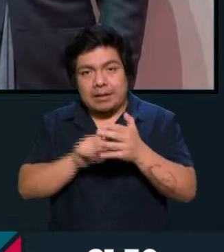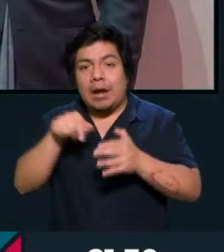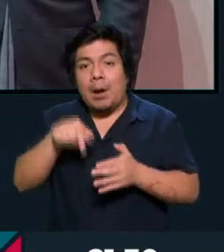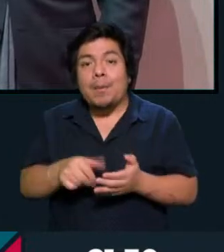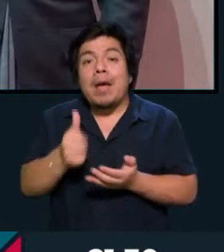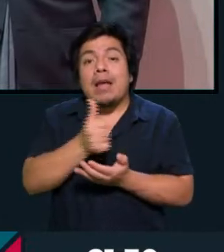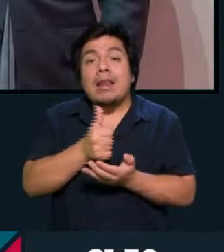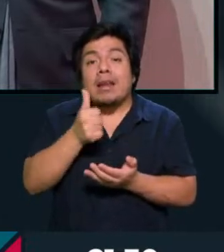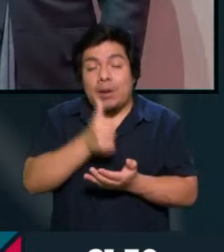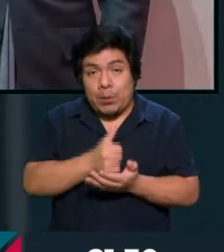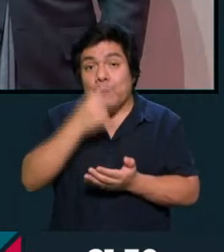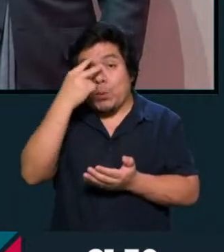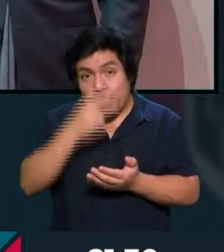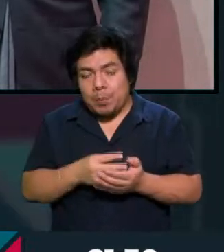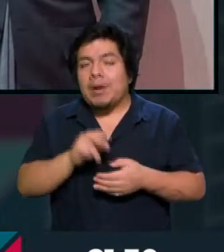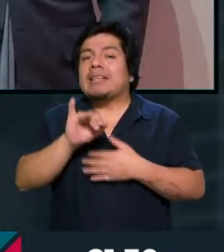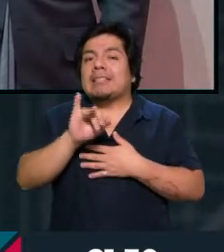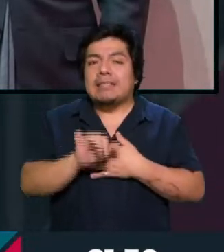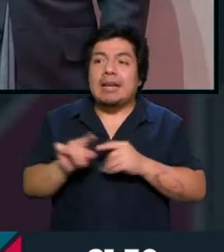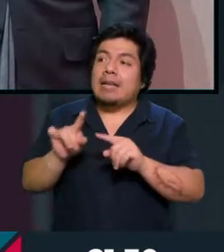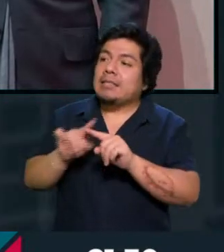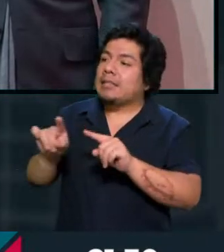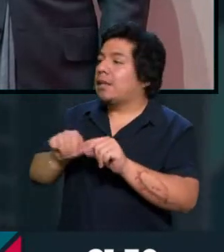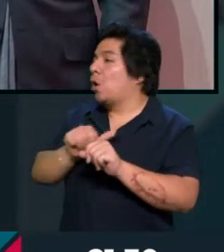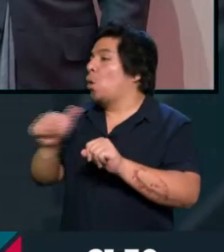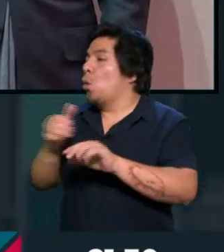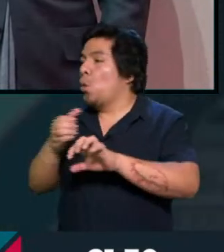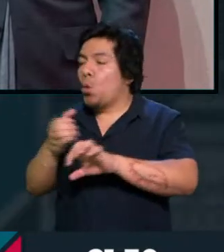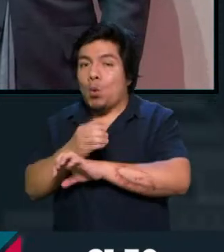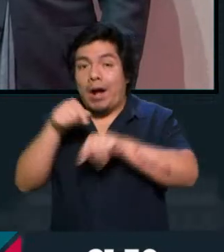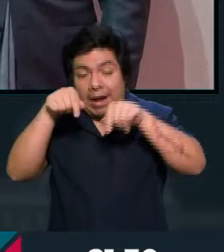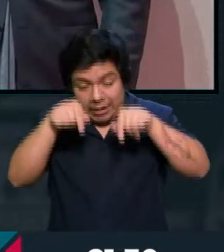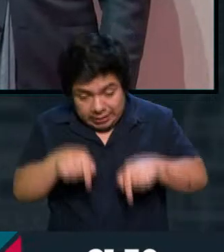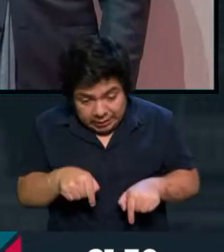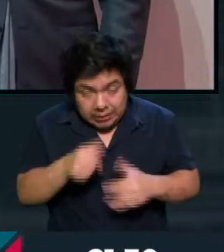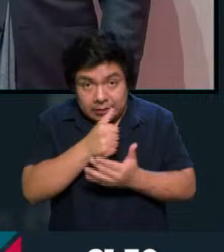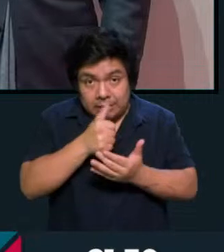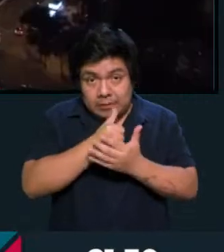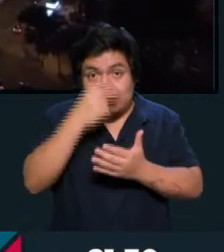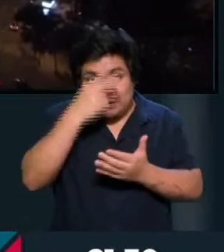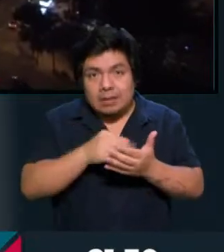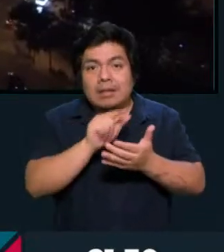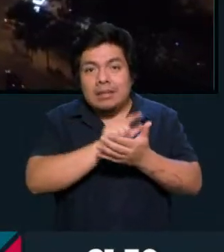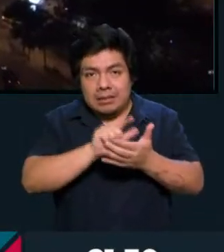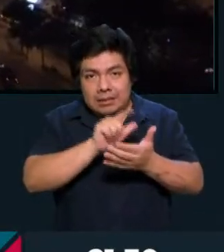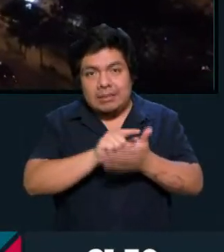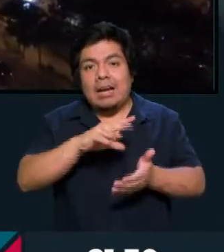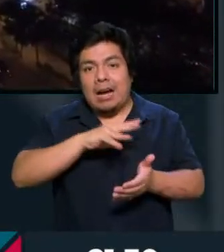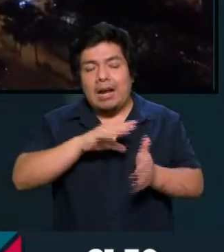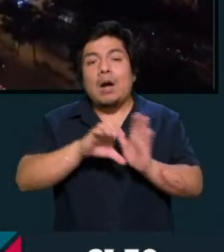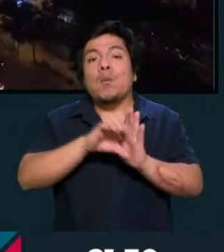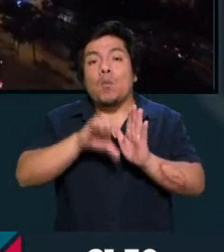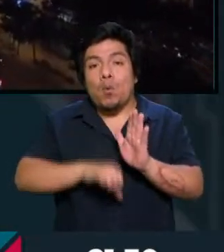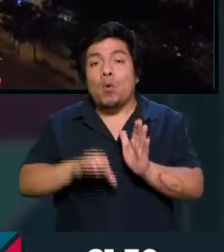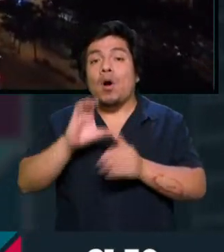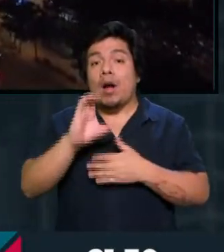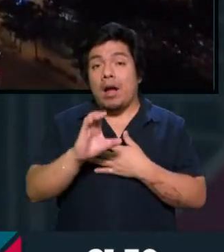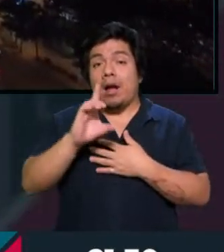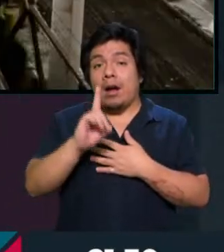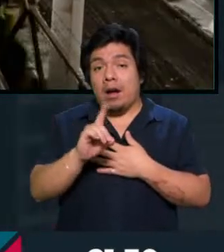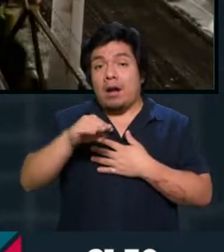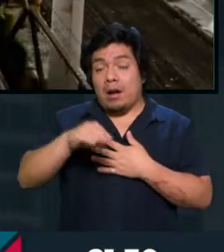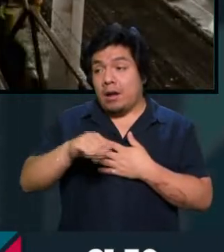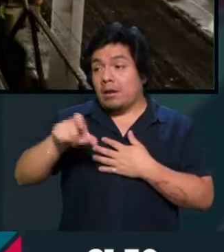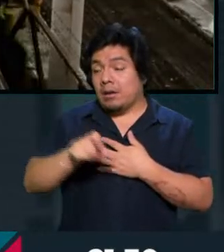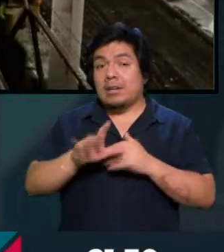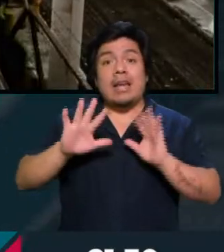sí existe, a diferencia del resto del país, un marco legal para, por ejemplo, que la Ciudad de México ya está planeando,